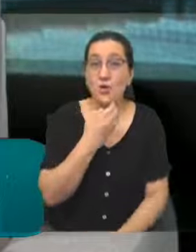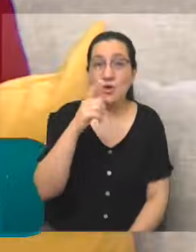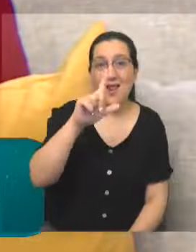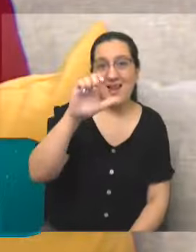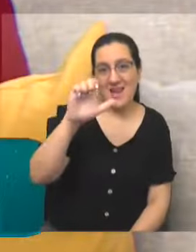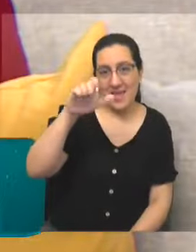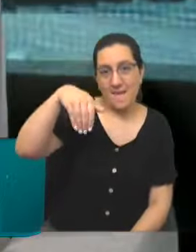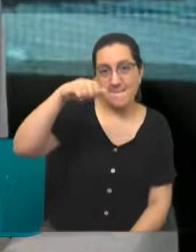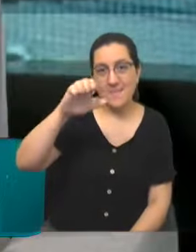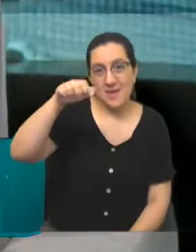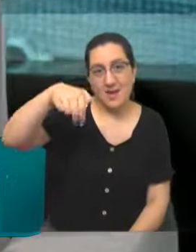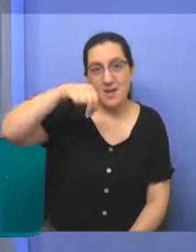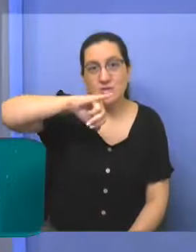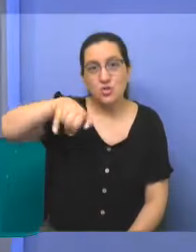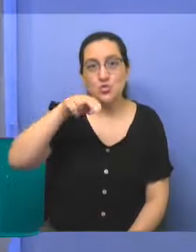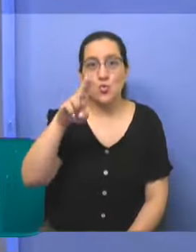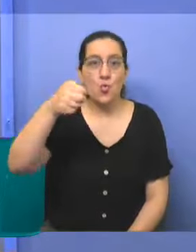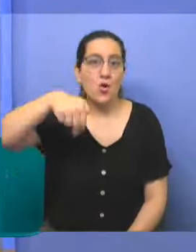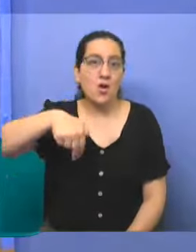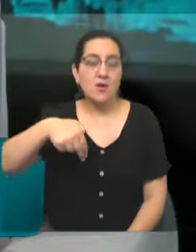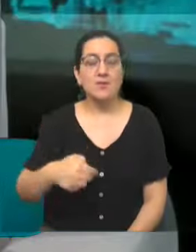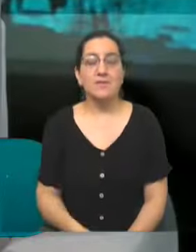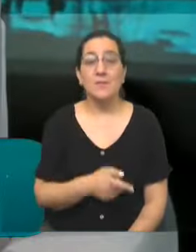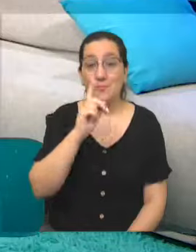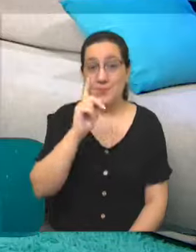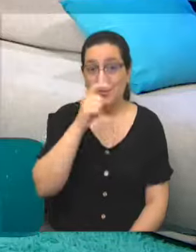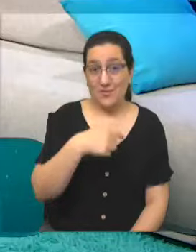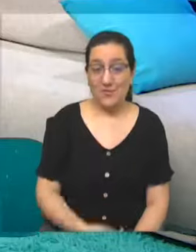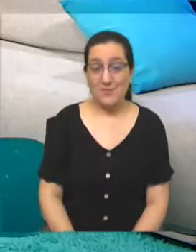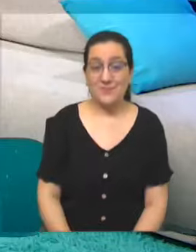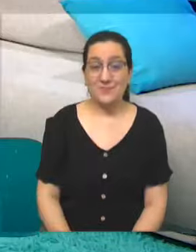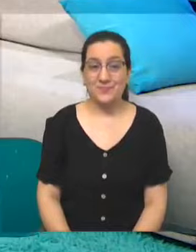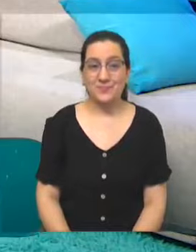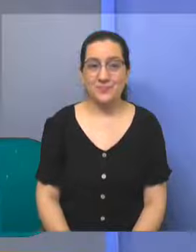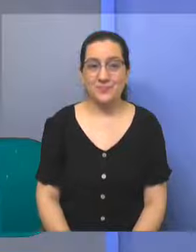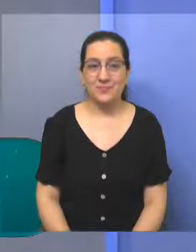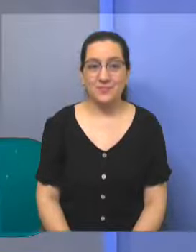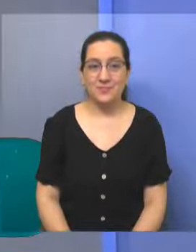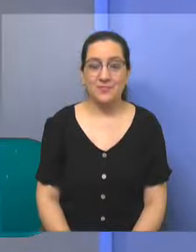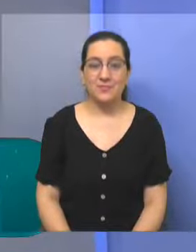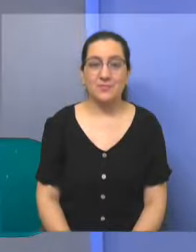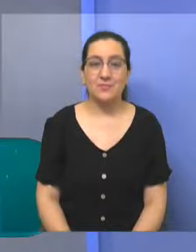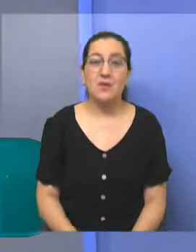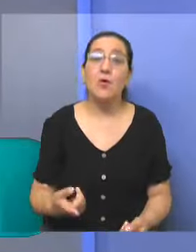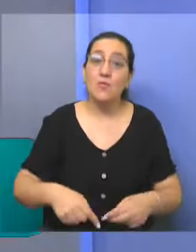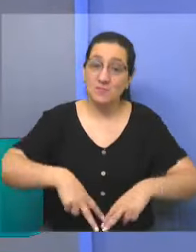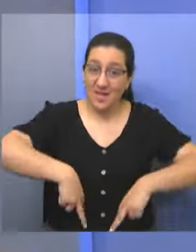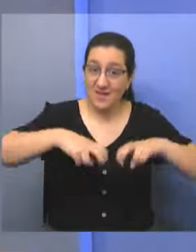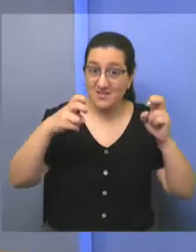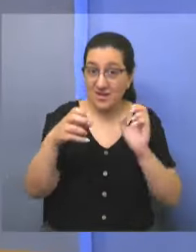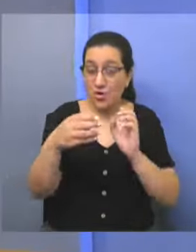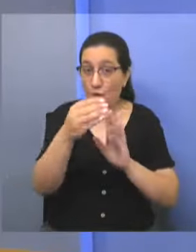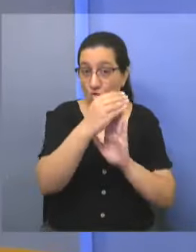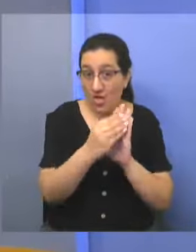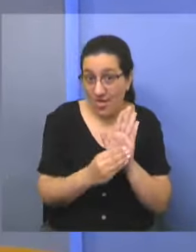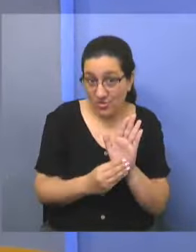Bueno. Como así de costadita. ¿De Coté? De Coté. Señores, esa es nuestra consigna. Vamos a estar haciendo todo el análisis de los datos